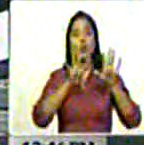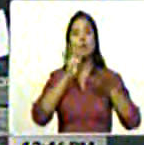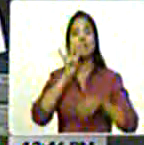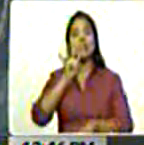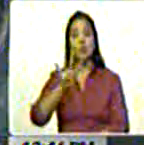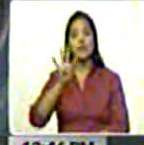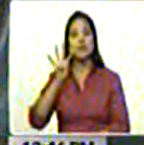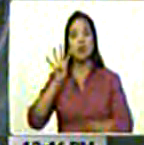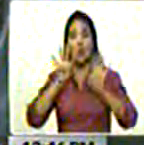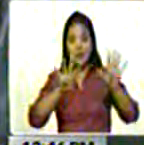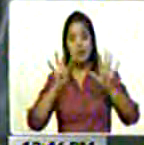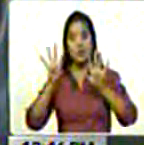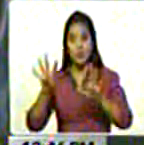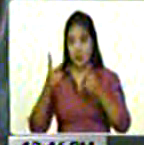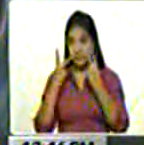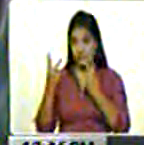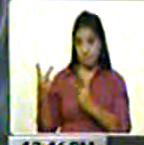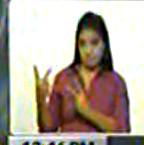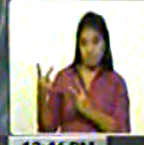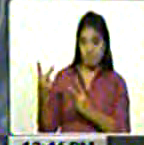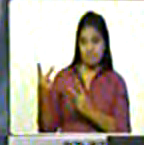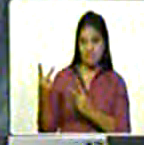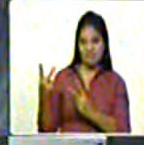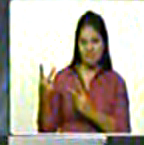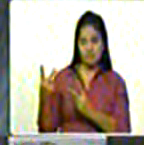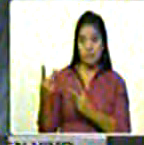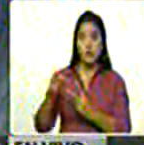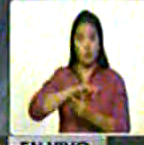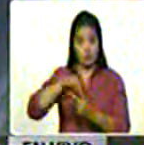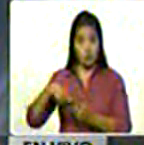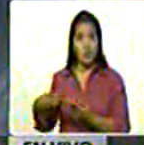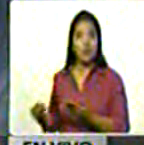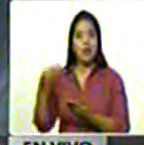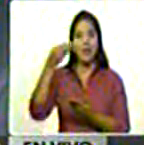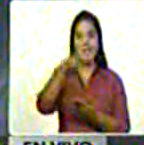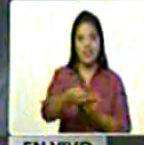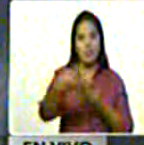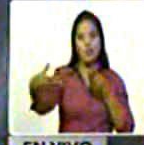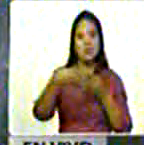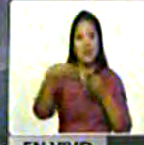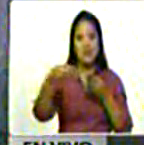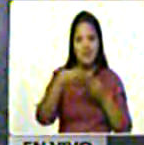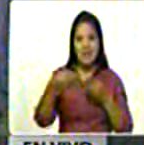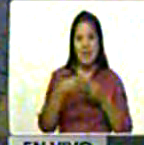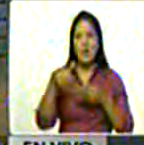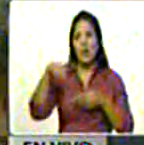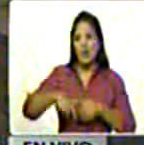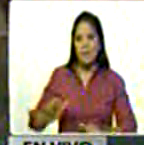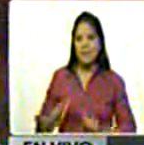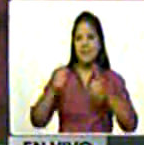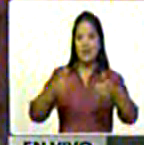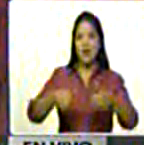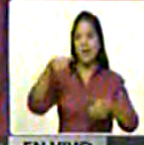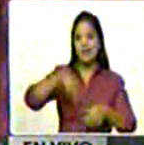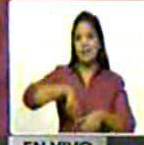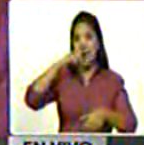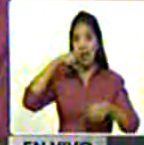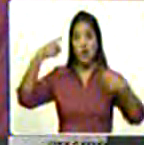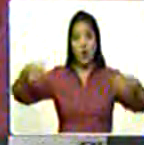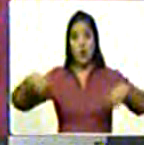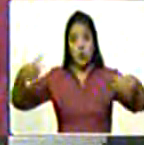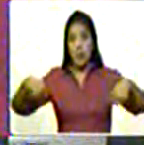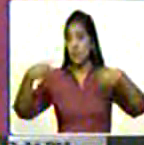54.999. Este caucho recibió divisas SICAT 1 a principios de este año, como los neumáticos que están